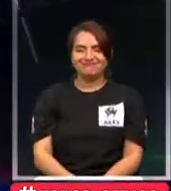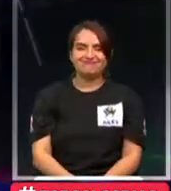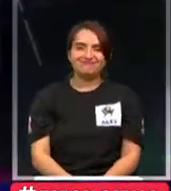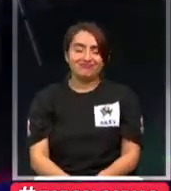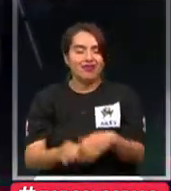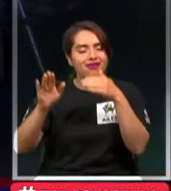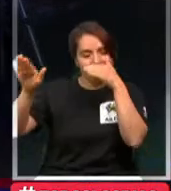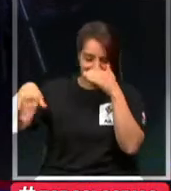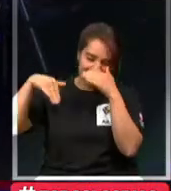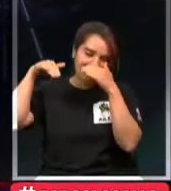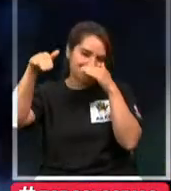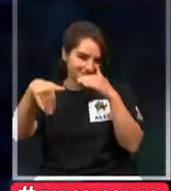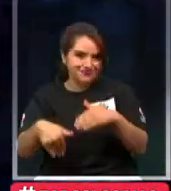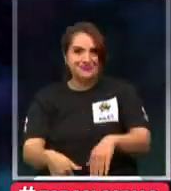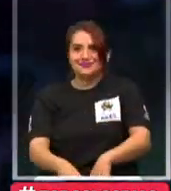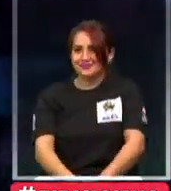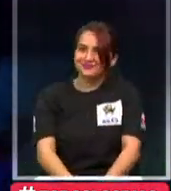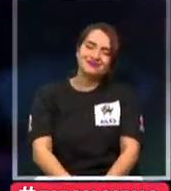Ey, ey.